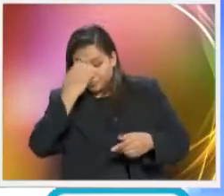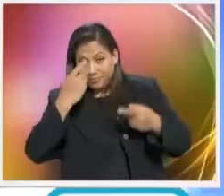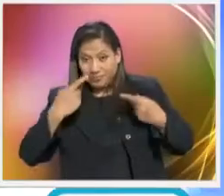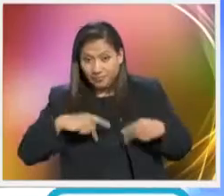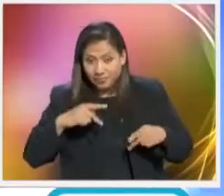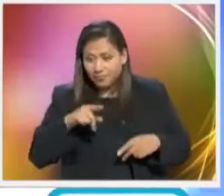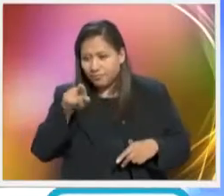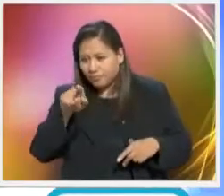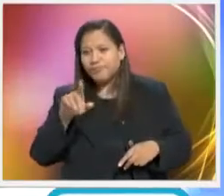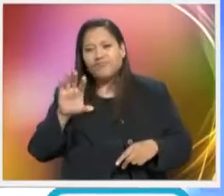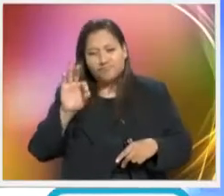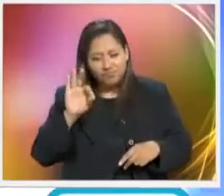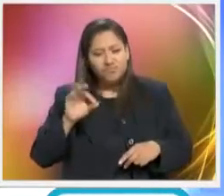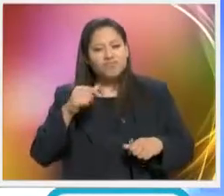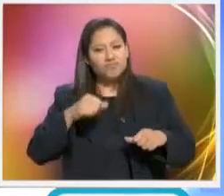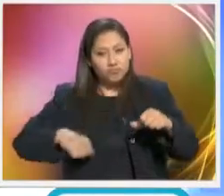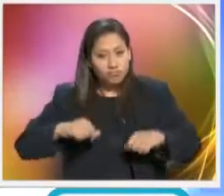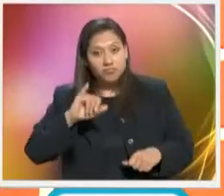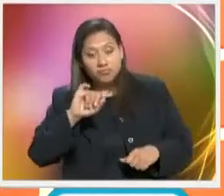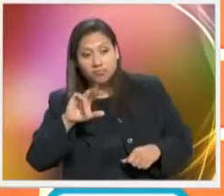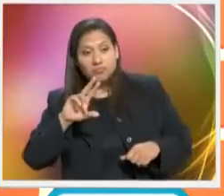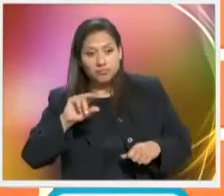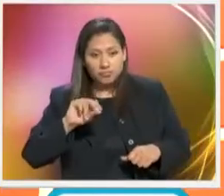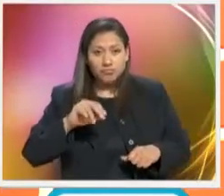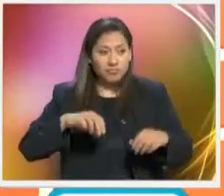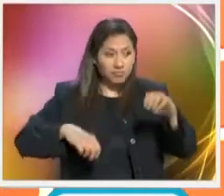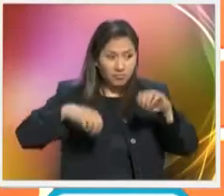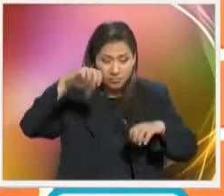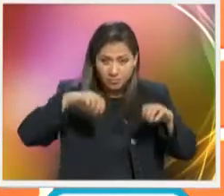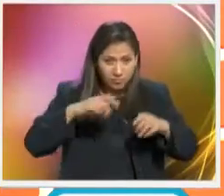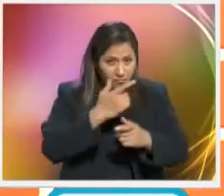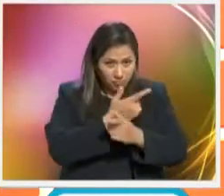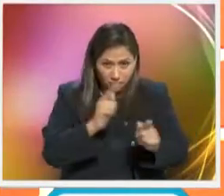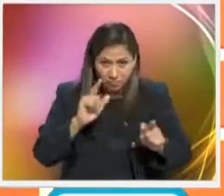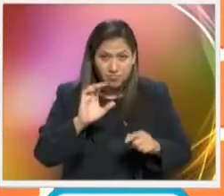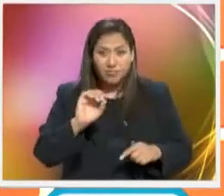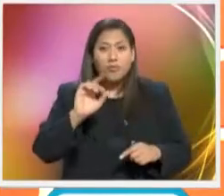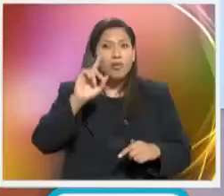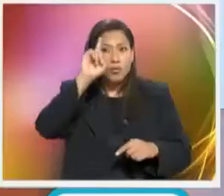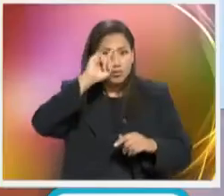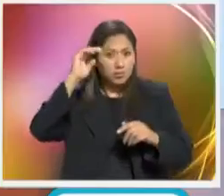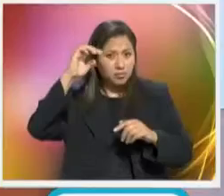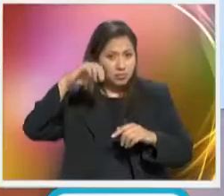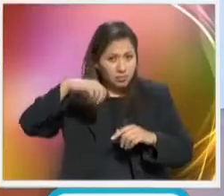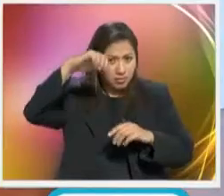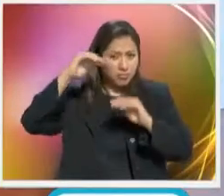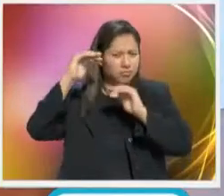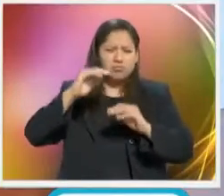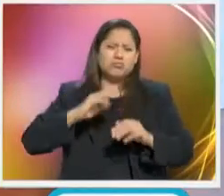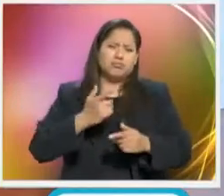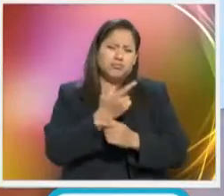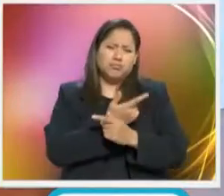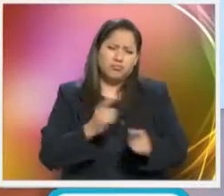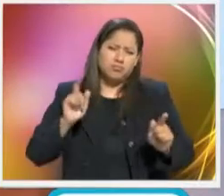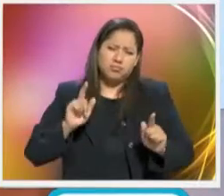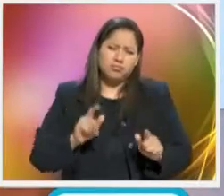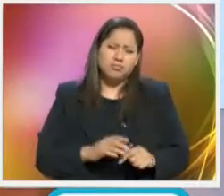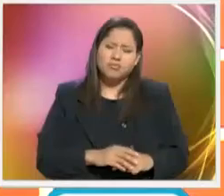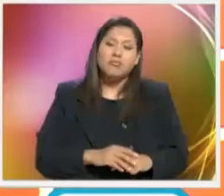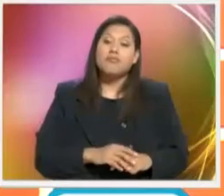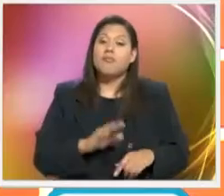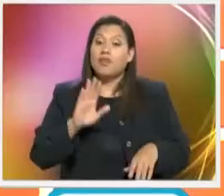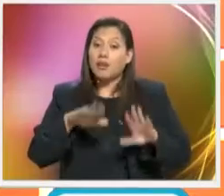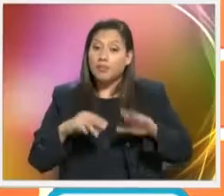persona es candidata óptima o no a este procedimiento. ¿Hay una edad específica o hay una recomendación? No, no hay una edad específica.